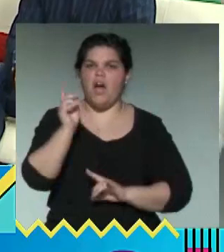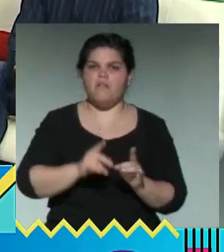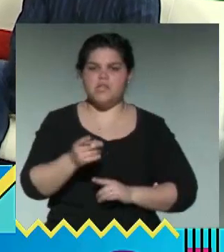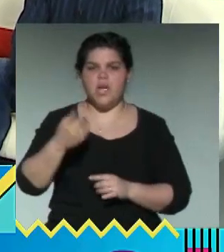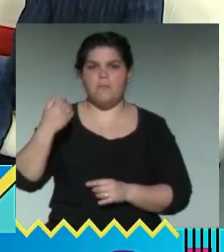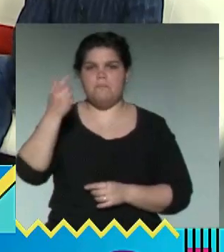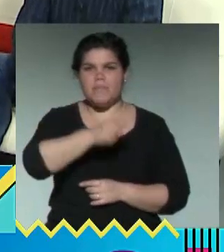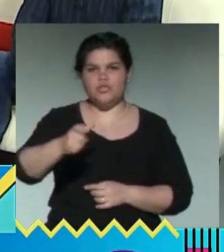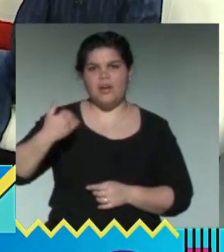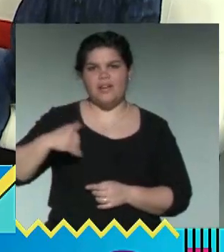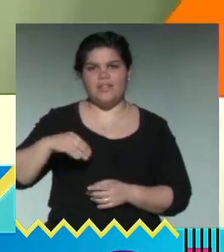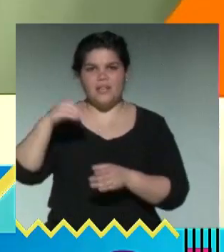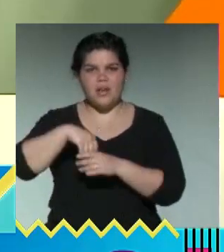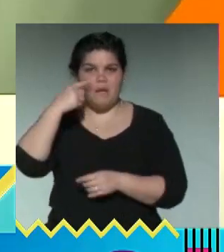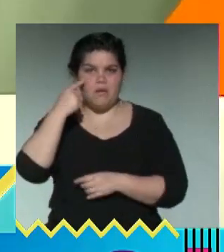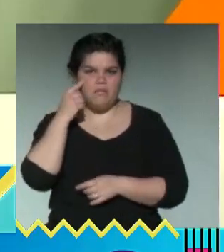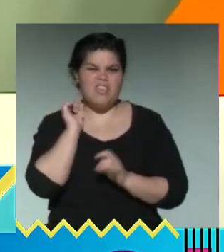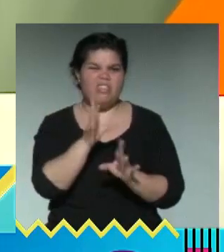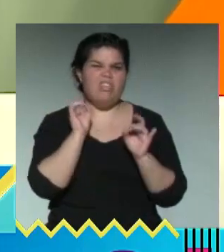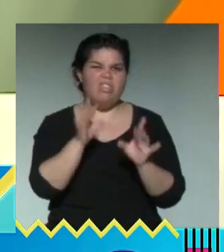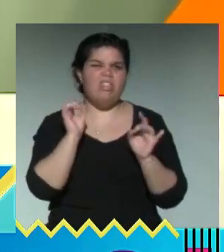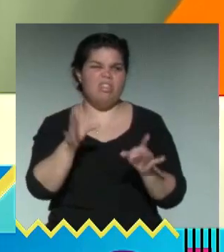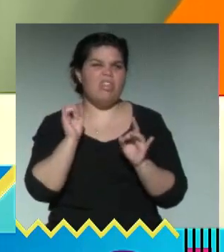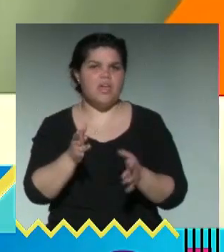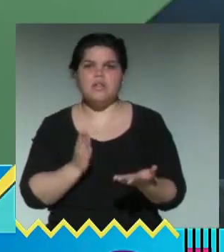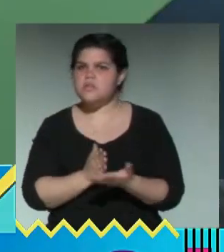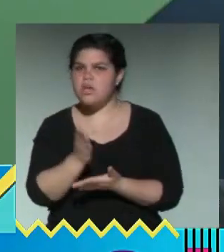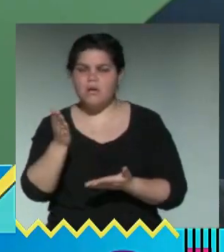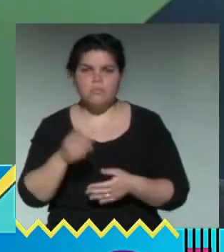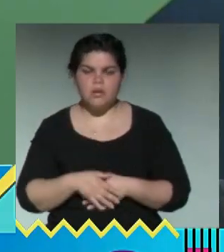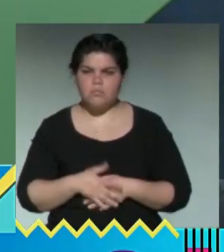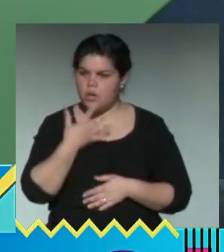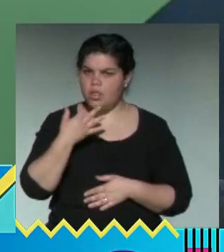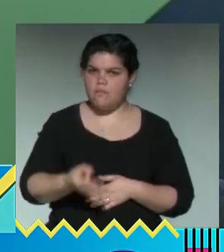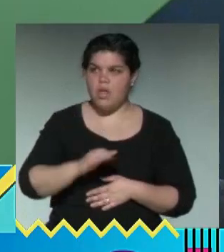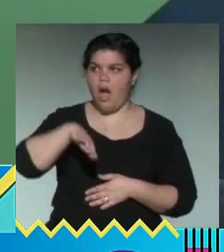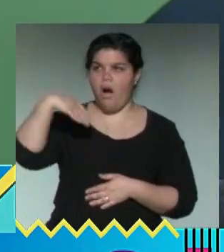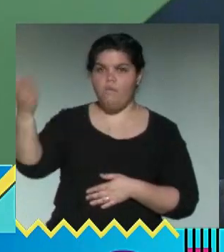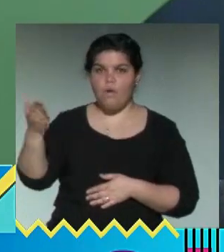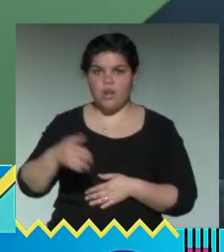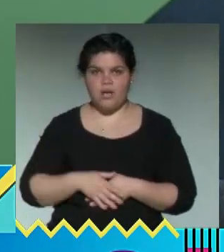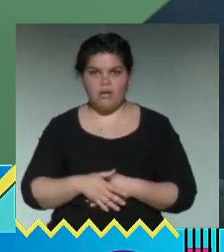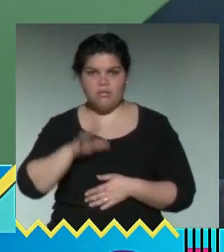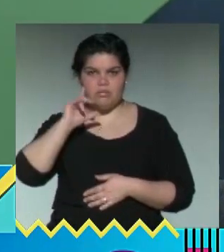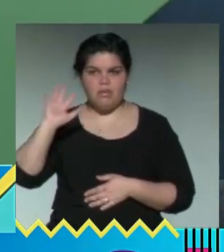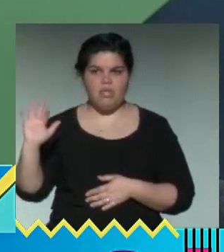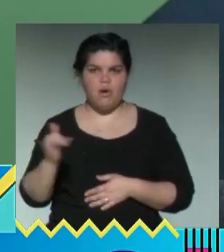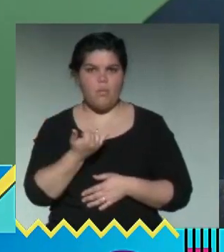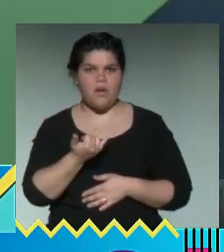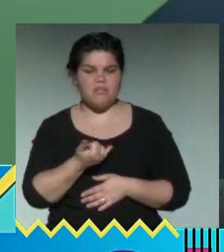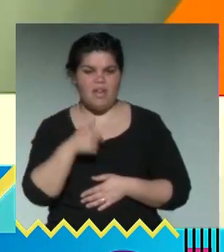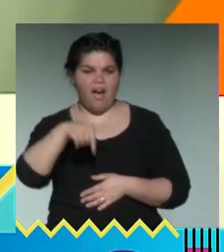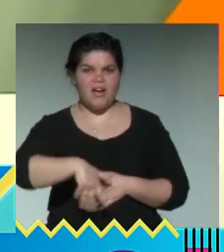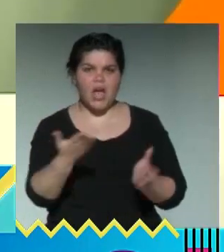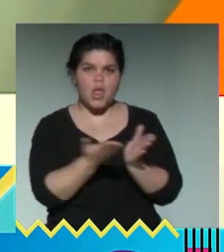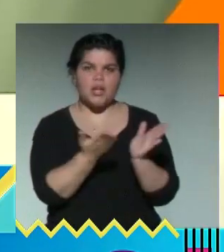muy crítico de lo que tiene. Y realmente uno estando fuera, podés ver que la calidad del estudio que te